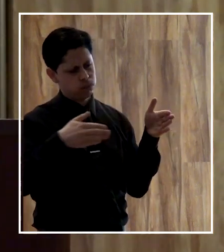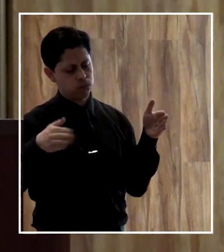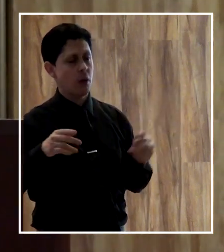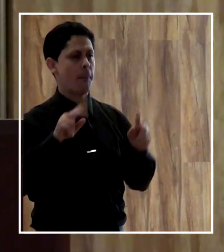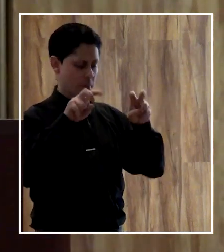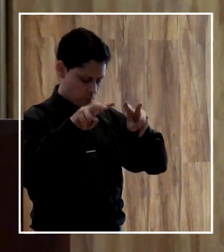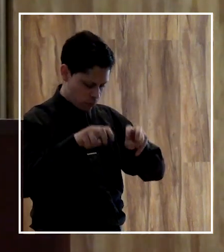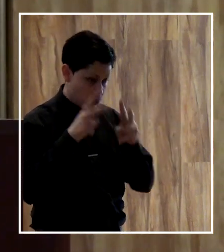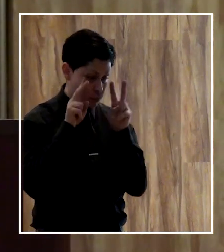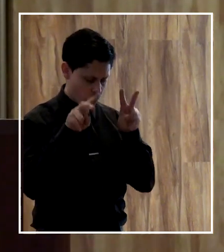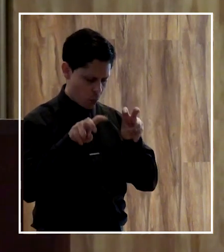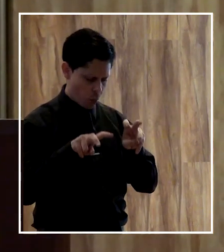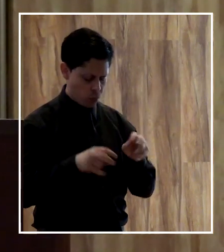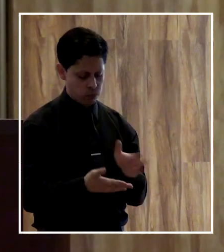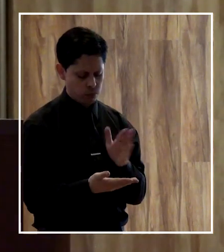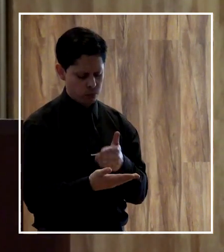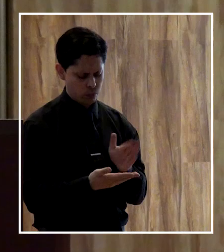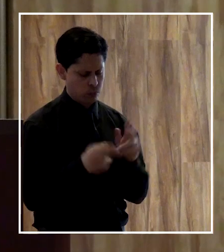la práctica,